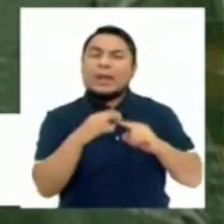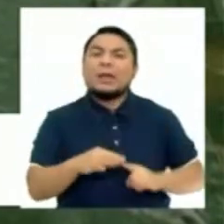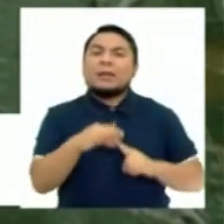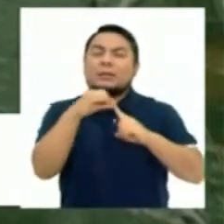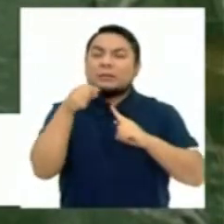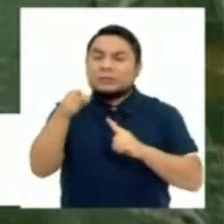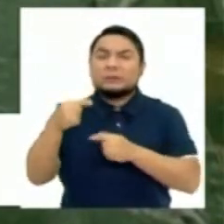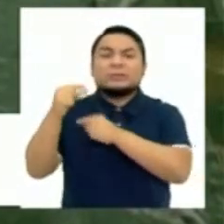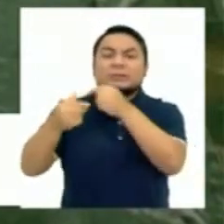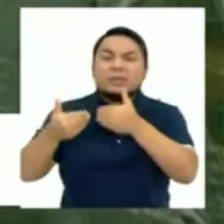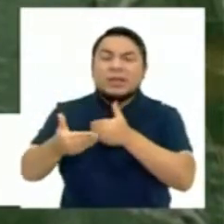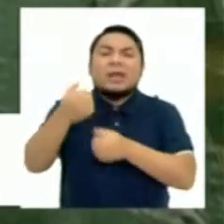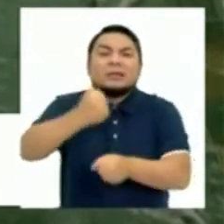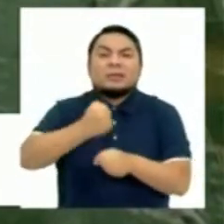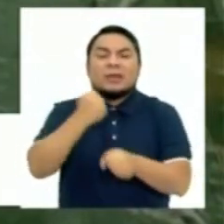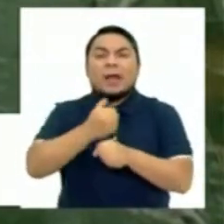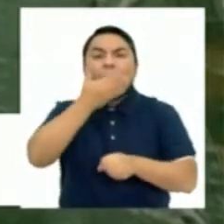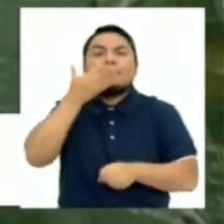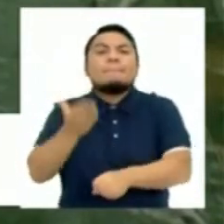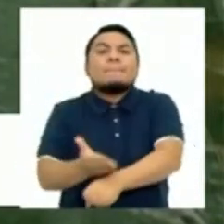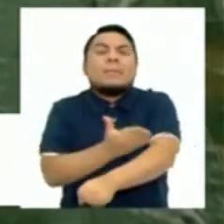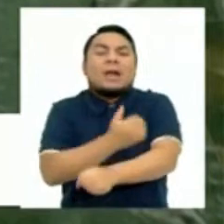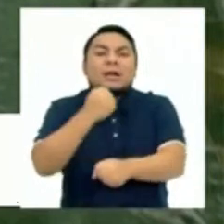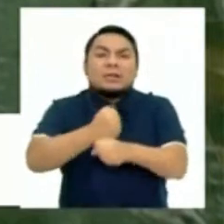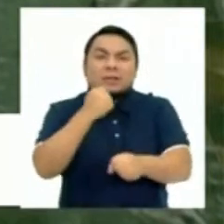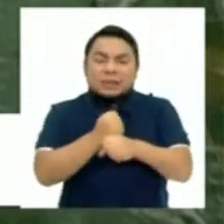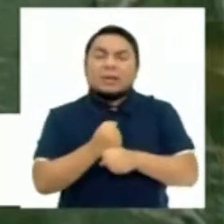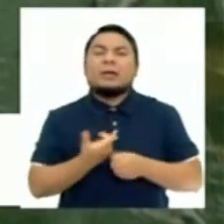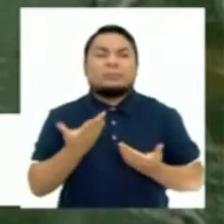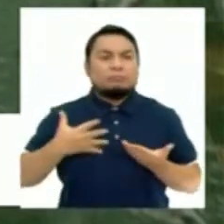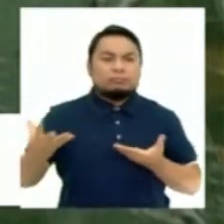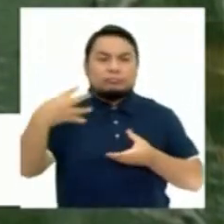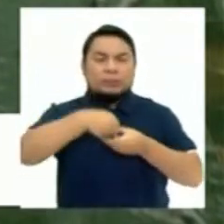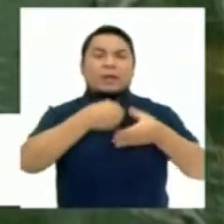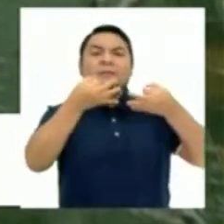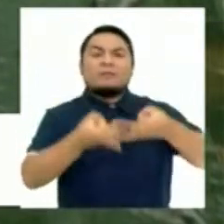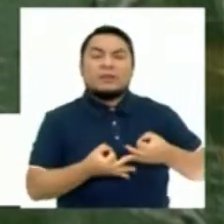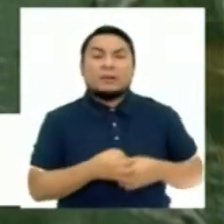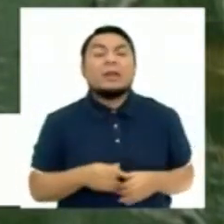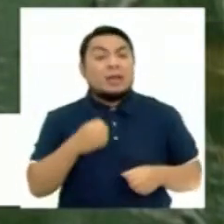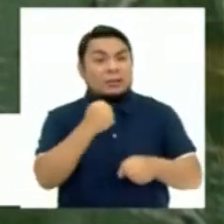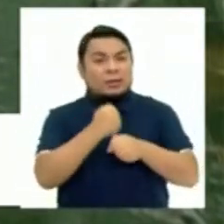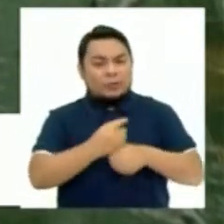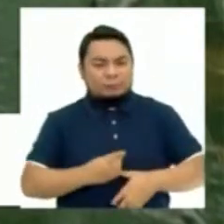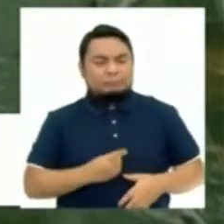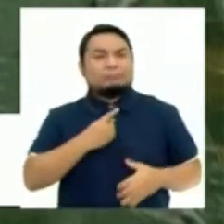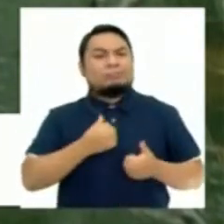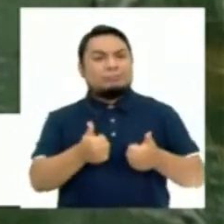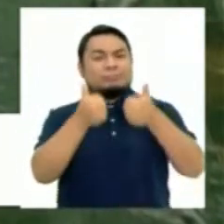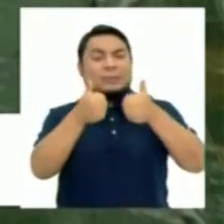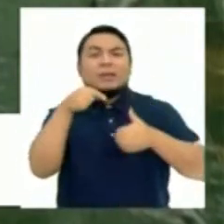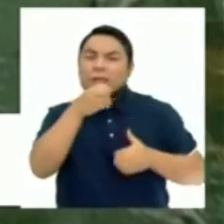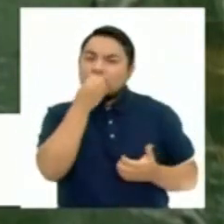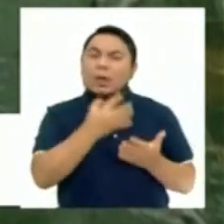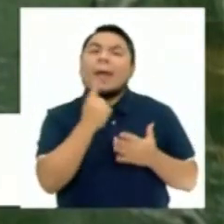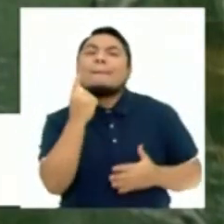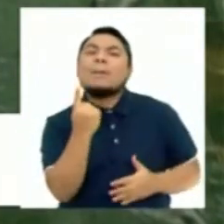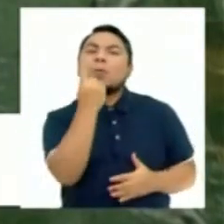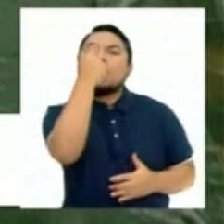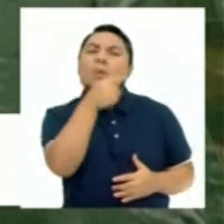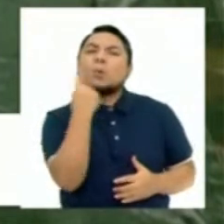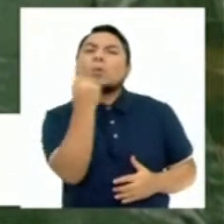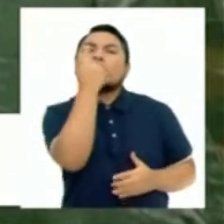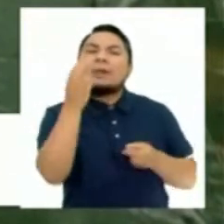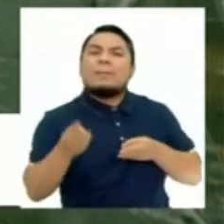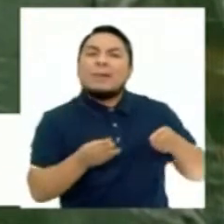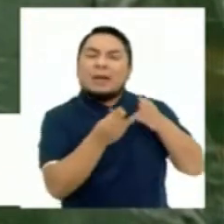la generación de empleo y la mejora del empleo informal. El empleo digno es el único antídoto